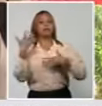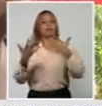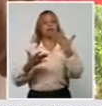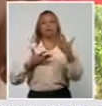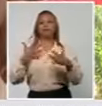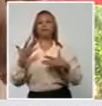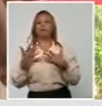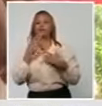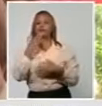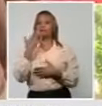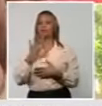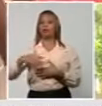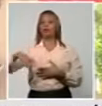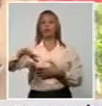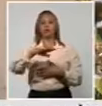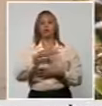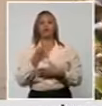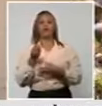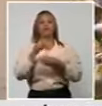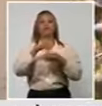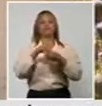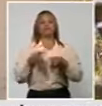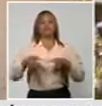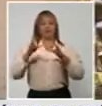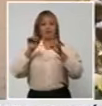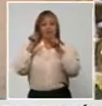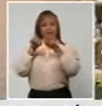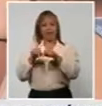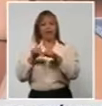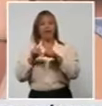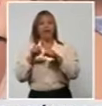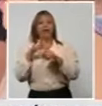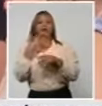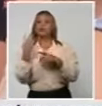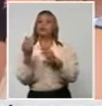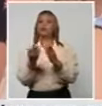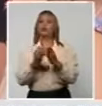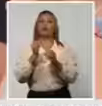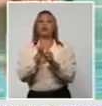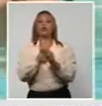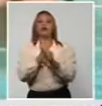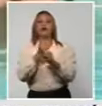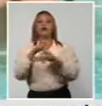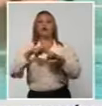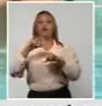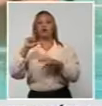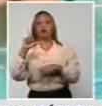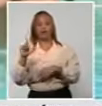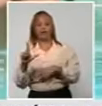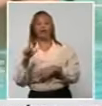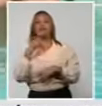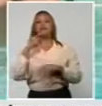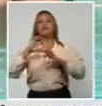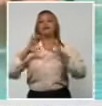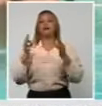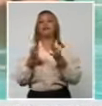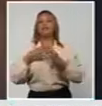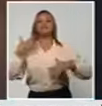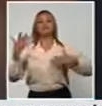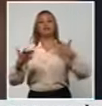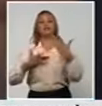nuevos beneficios que ha incorporado este motel para que los trabajadores holguineros y sus familiares gocen de un